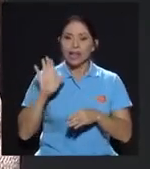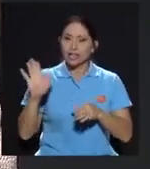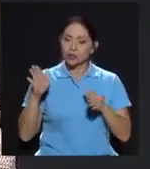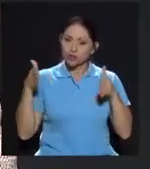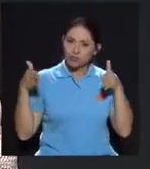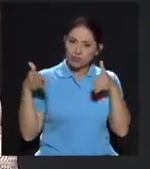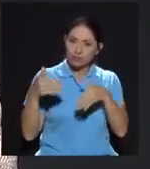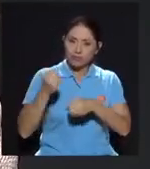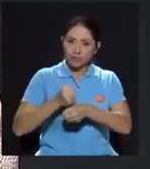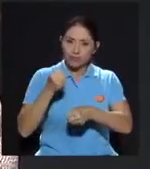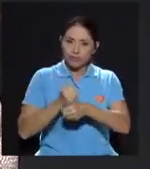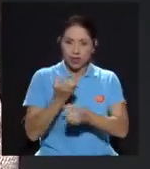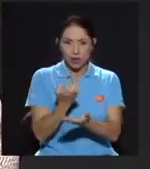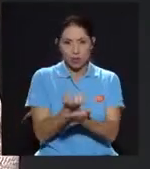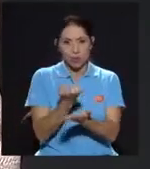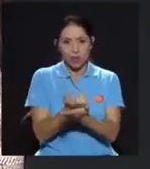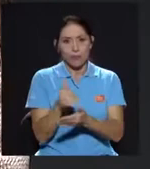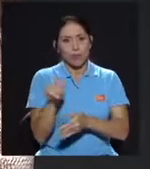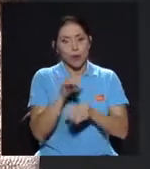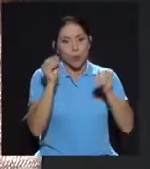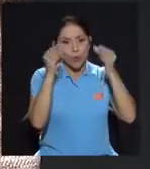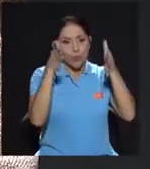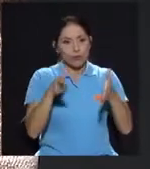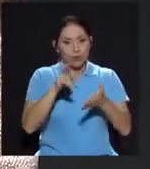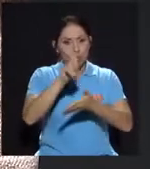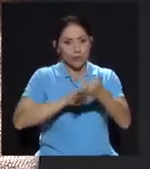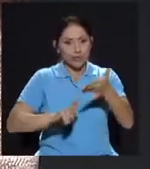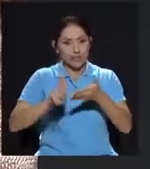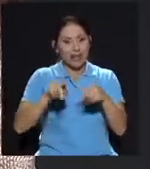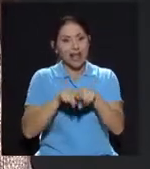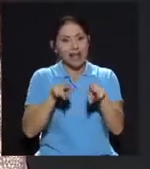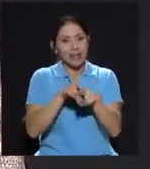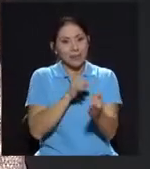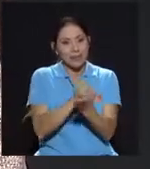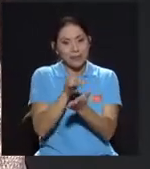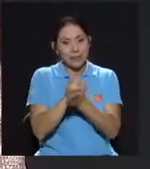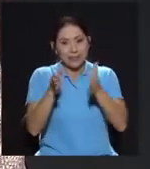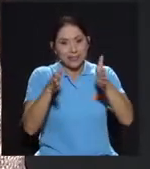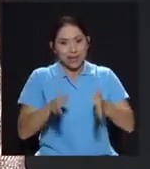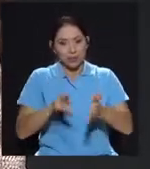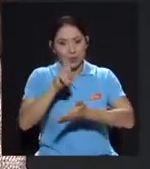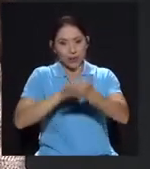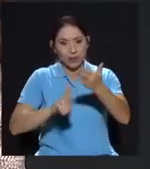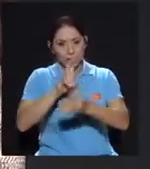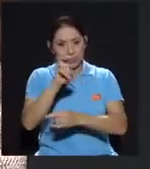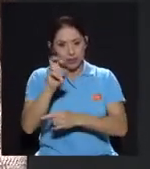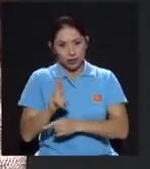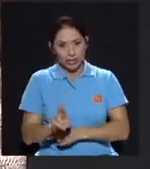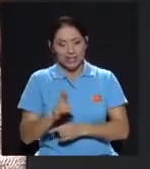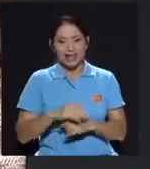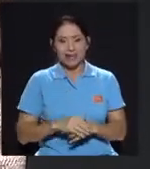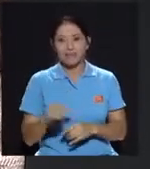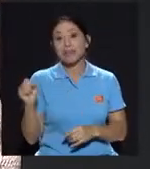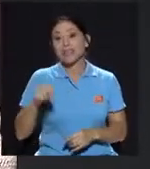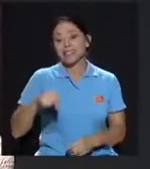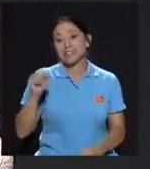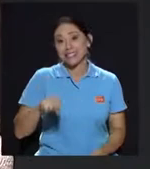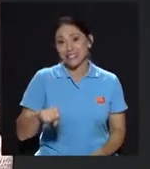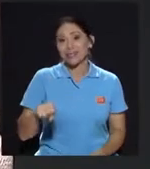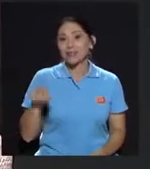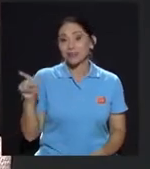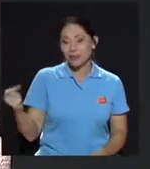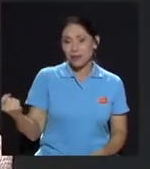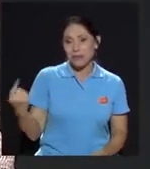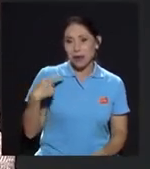como un profesor universitario investigador en la universidad de costa rica y si bueno si me pregunta si me